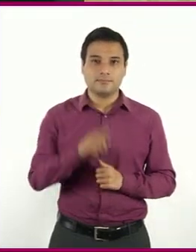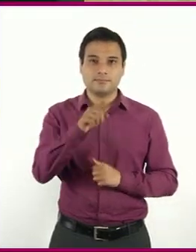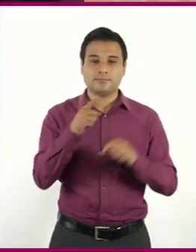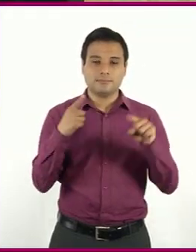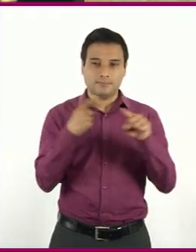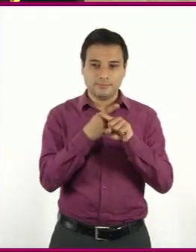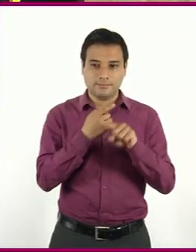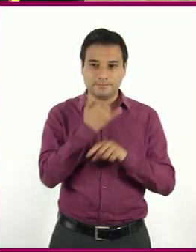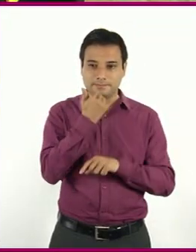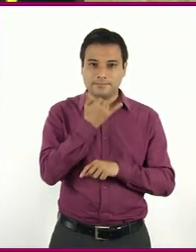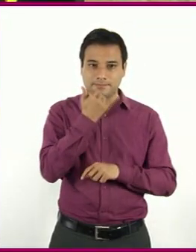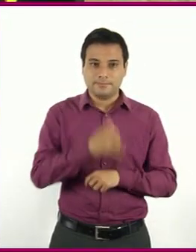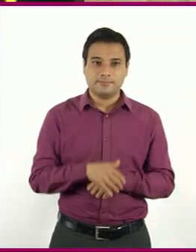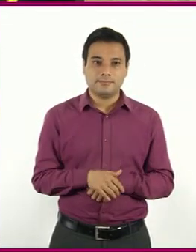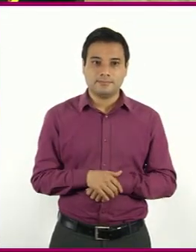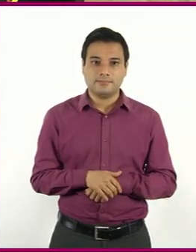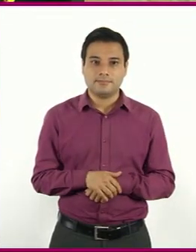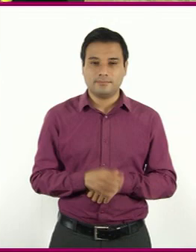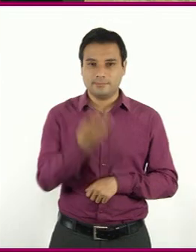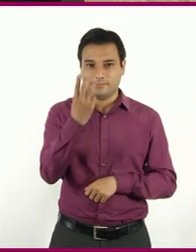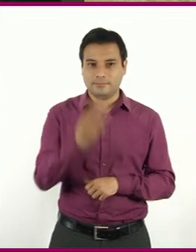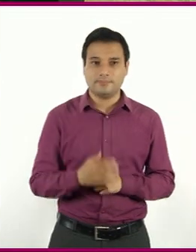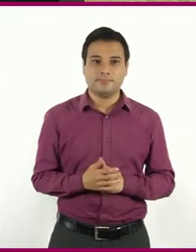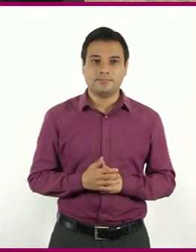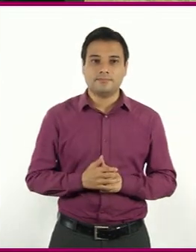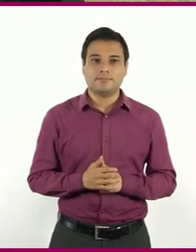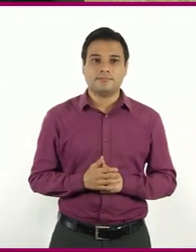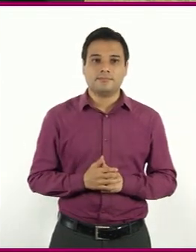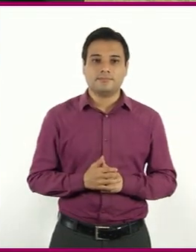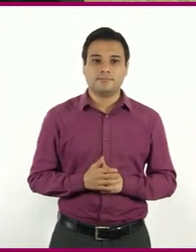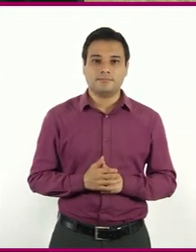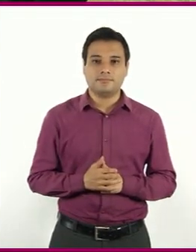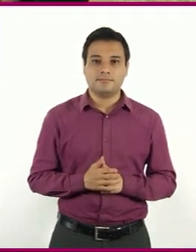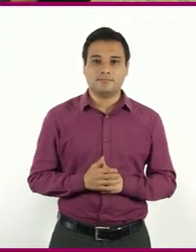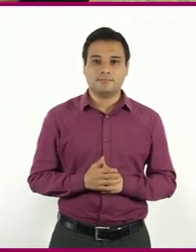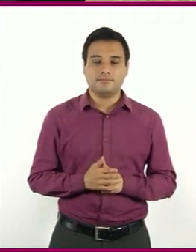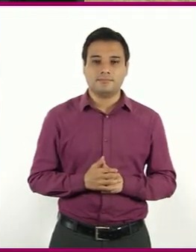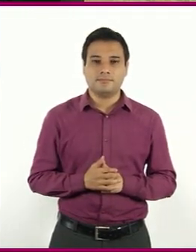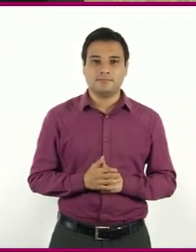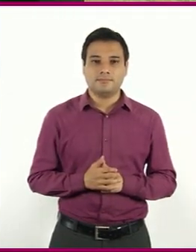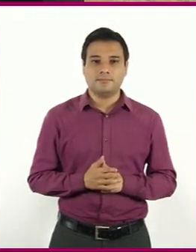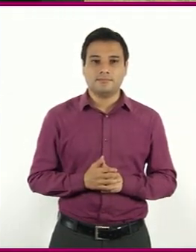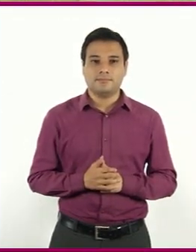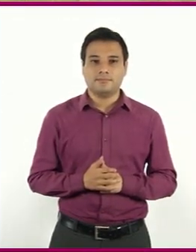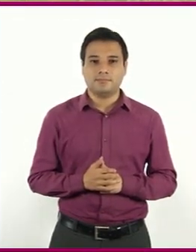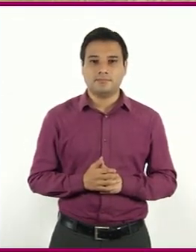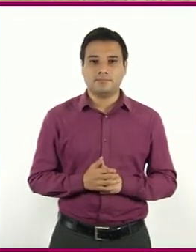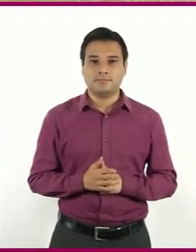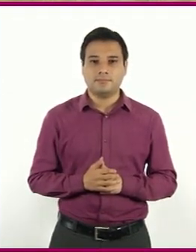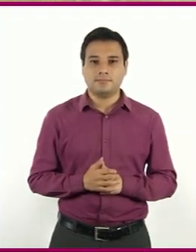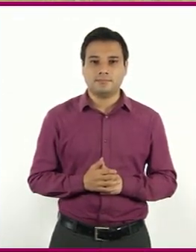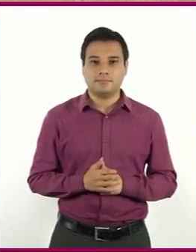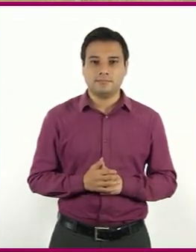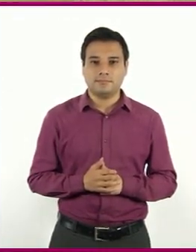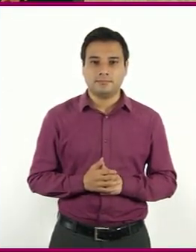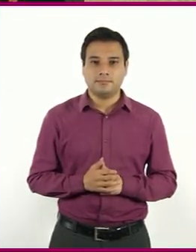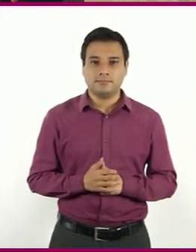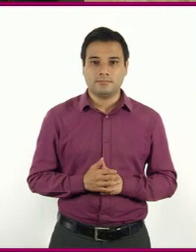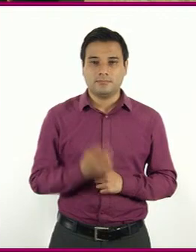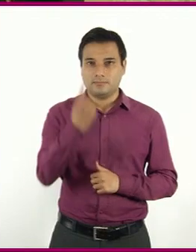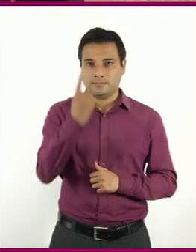Listo. Al 2. 3. Y regreso al centro. Rápido, rápido, rápido, rápido. Uno.